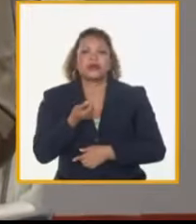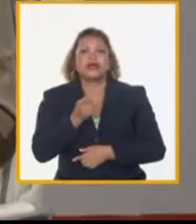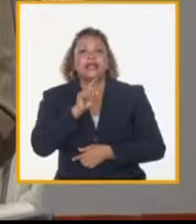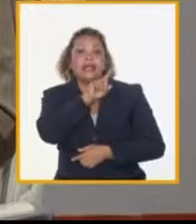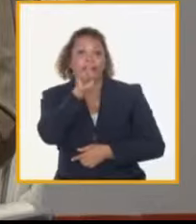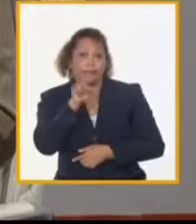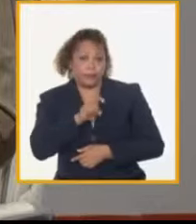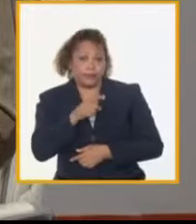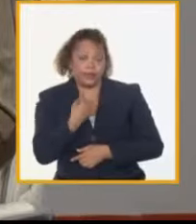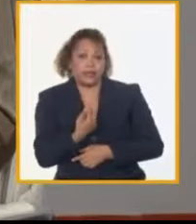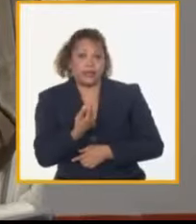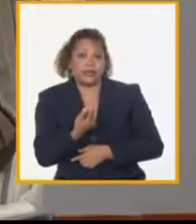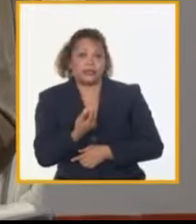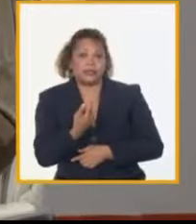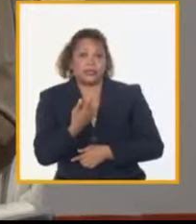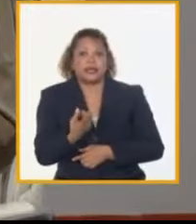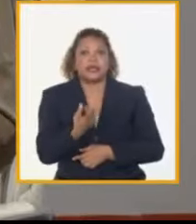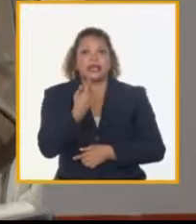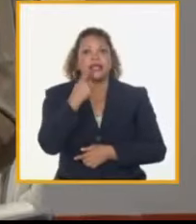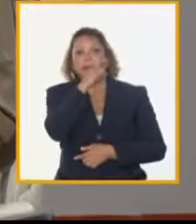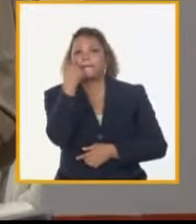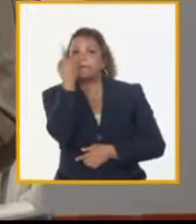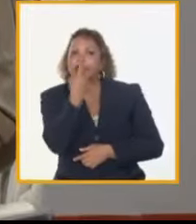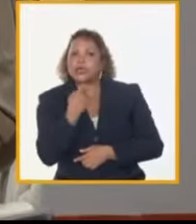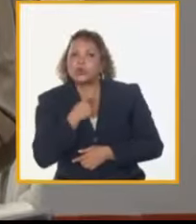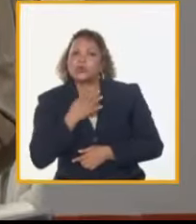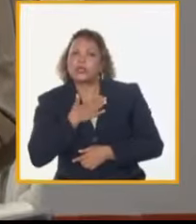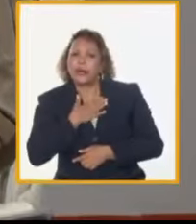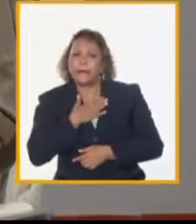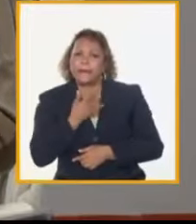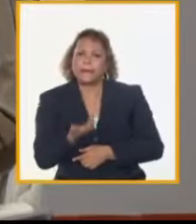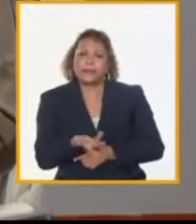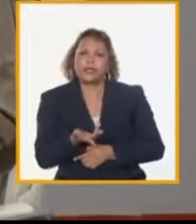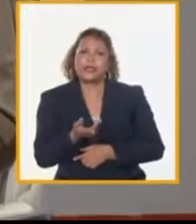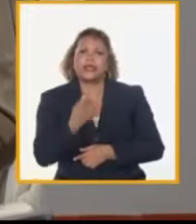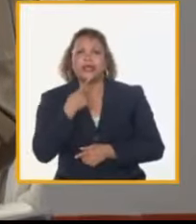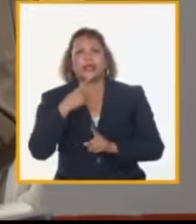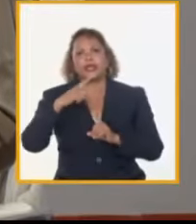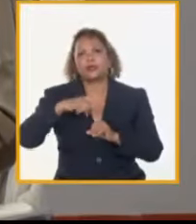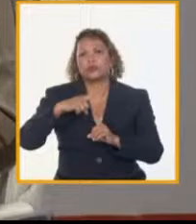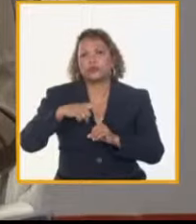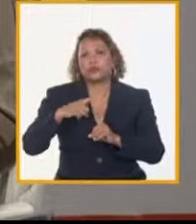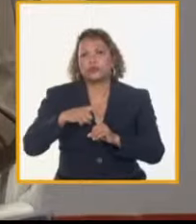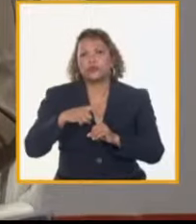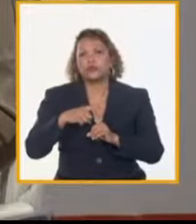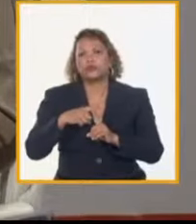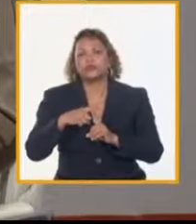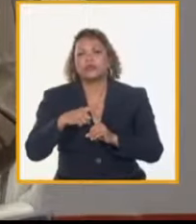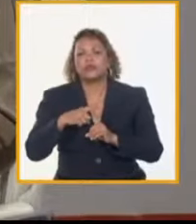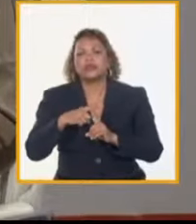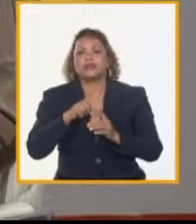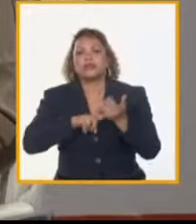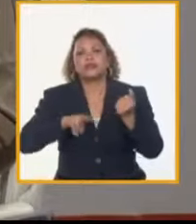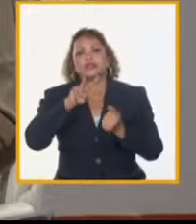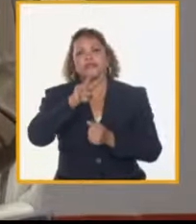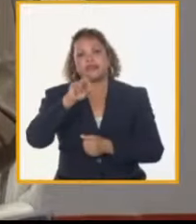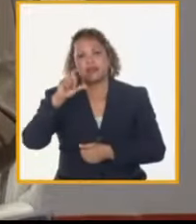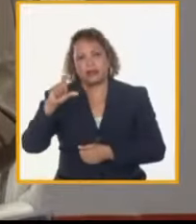que me hacía el usuario de estos turnos, claramente no, de Santa Clara. Es